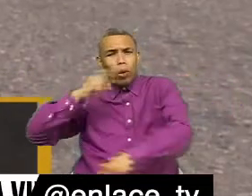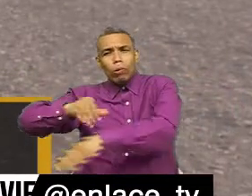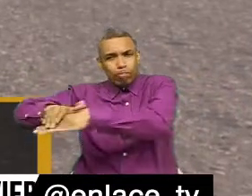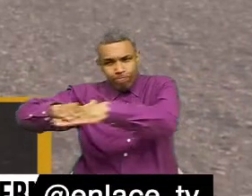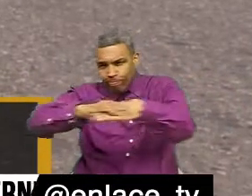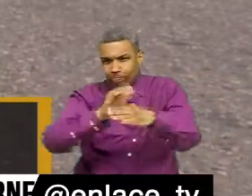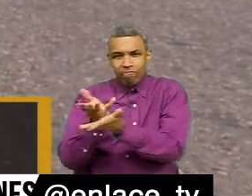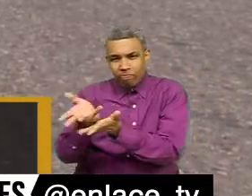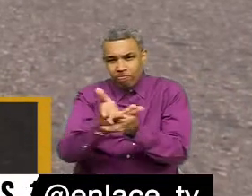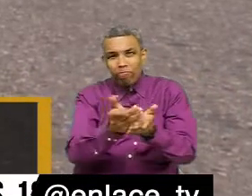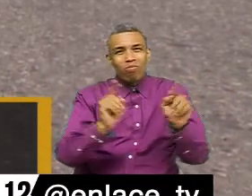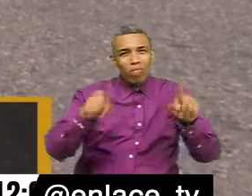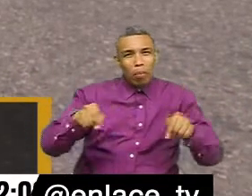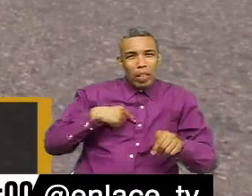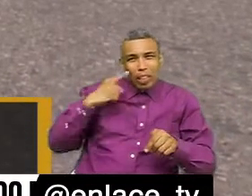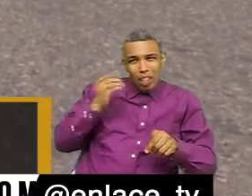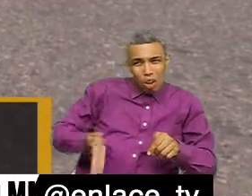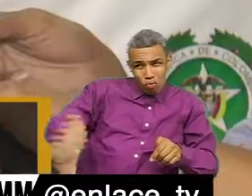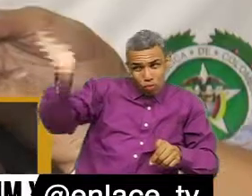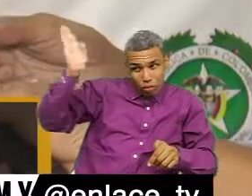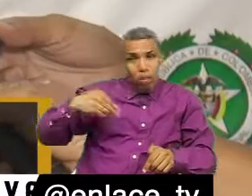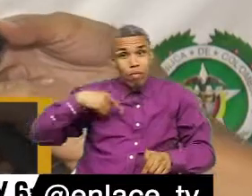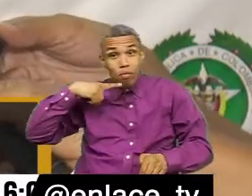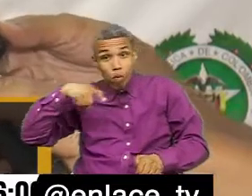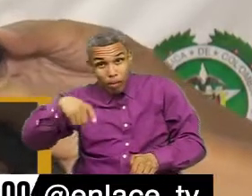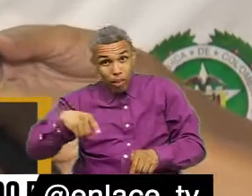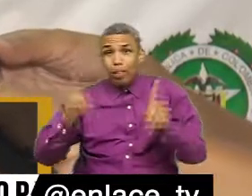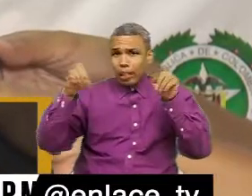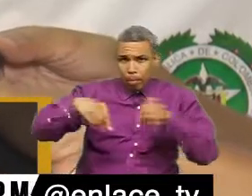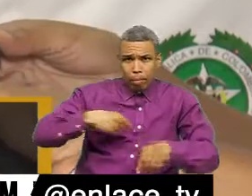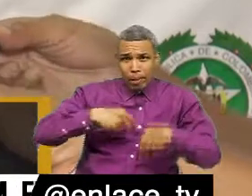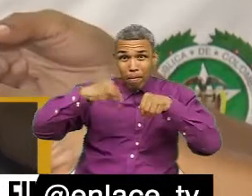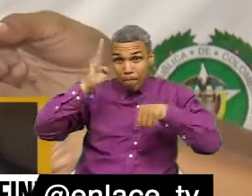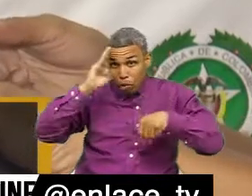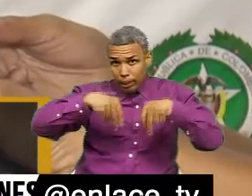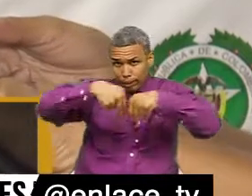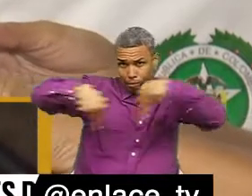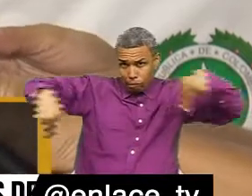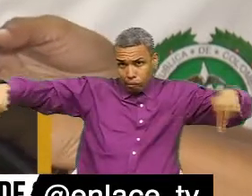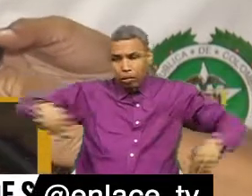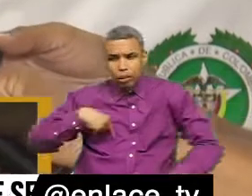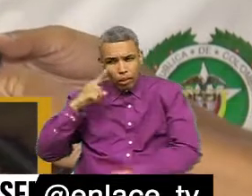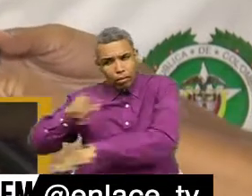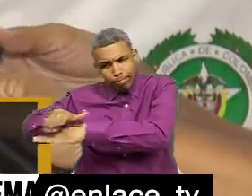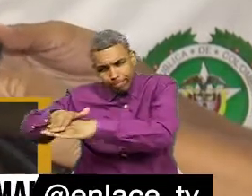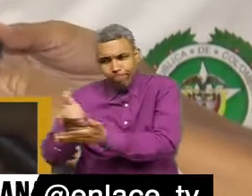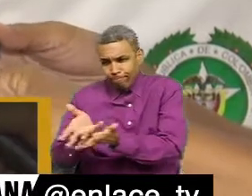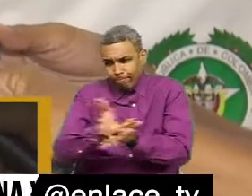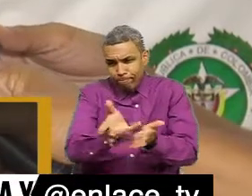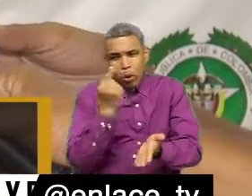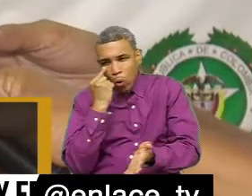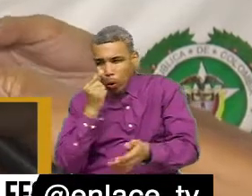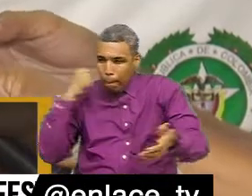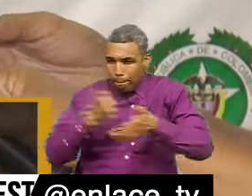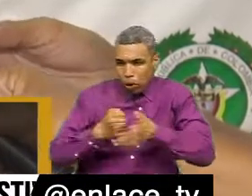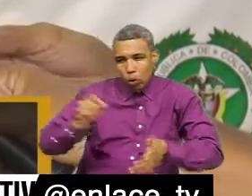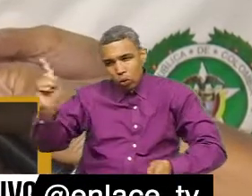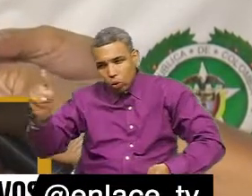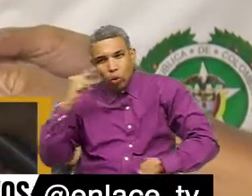Bucaramanga, como también en la llamada Ruta del Sol. Para este puente festivo es importante que, como es el último puente pues, de las festividades